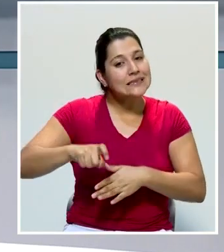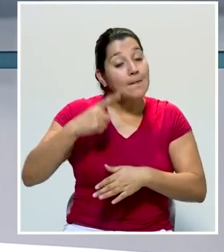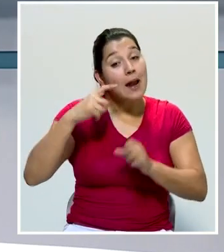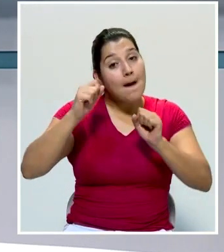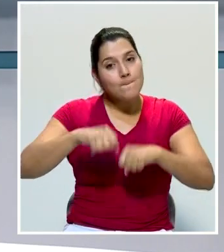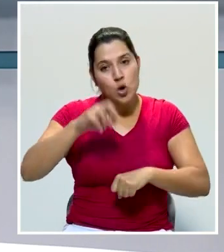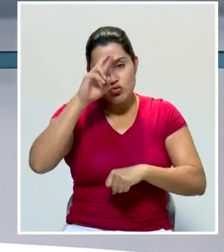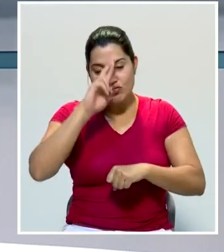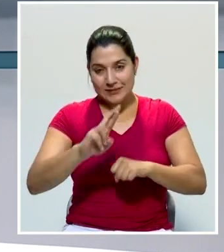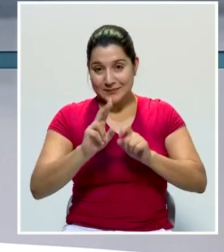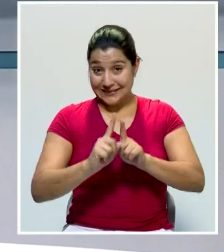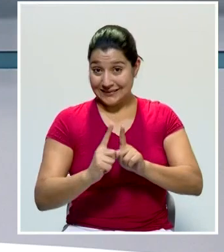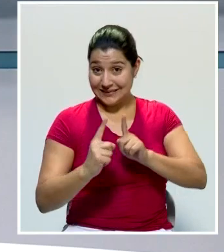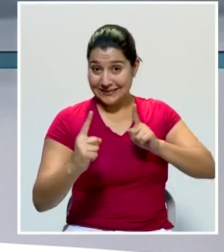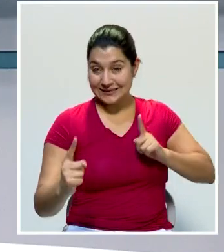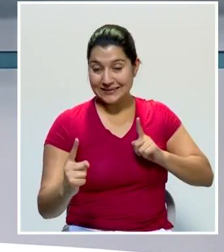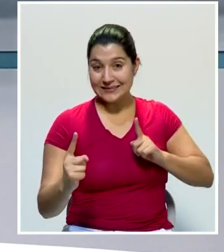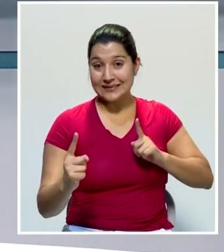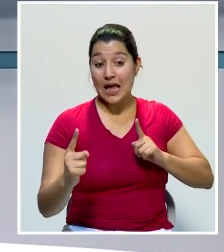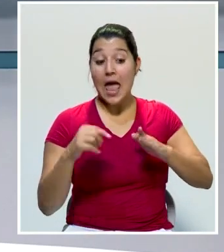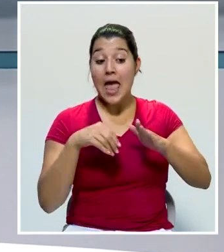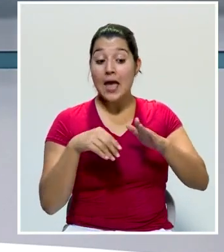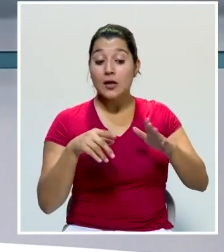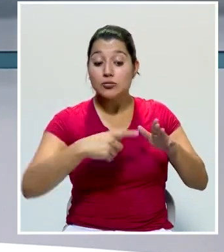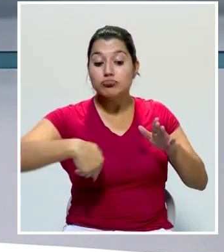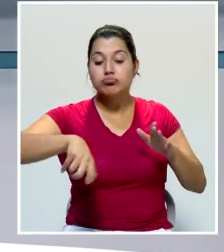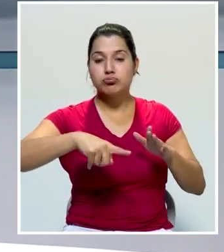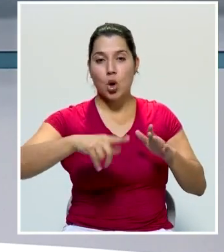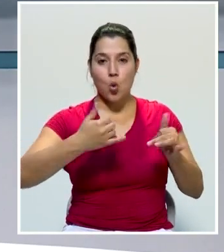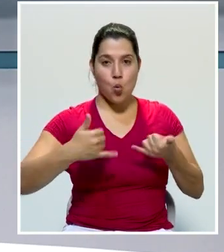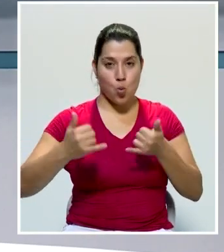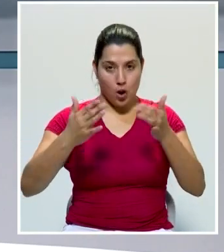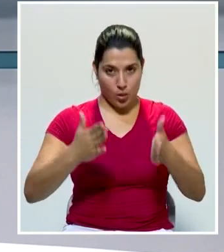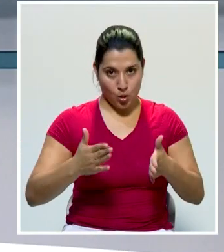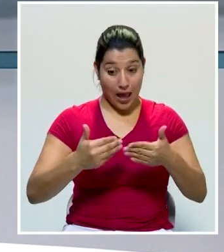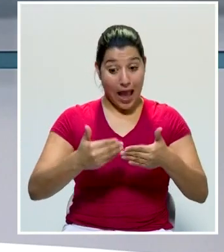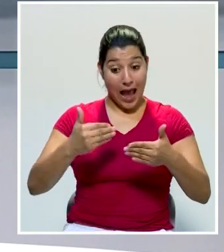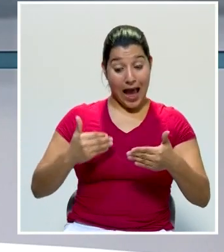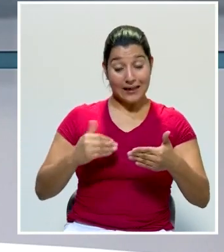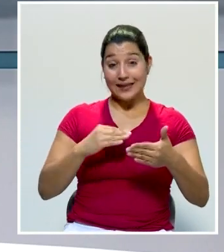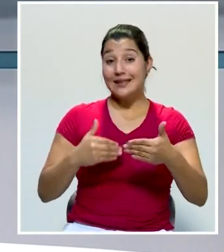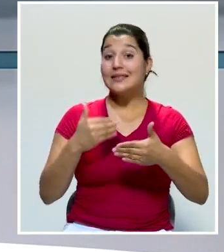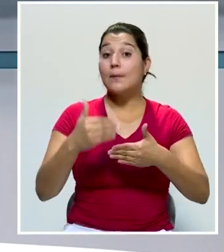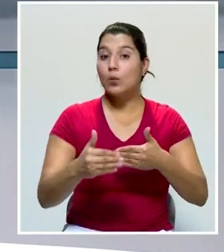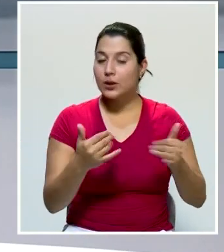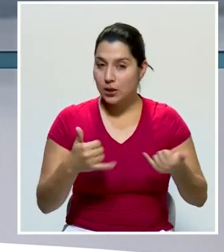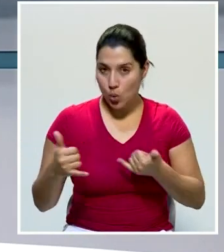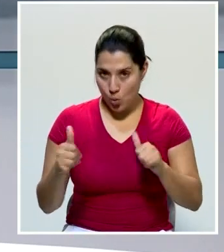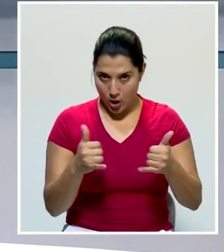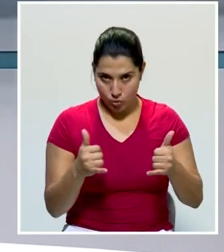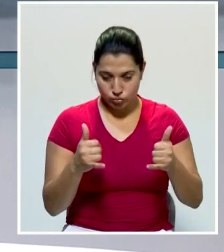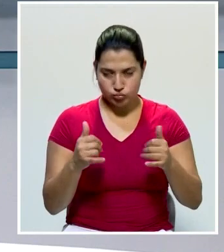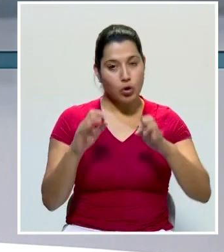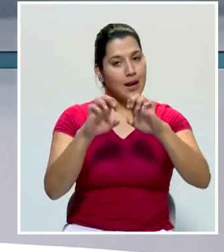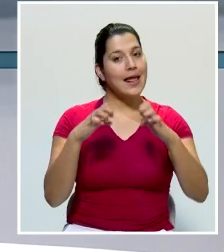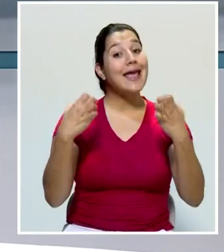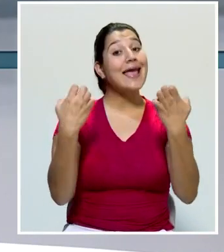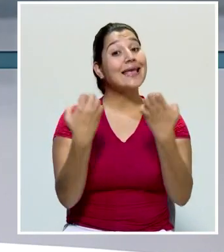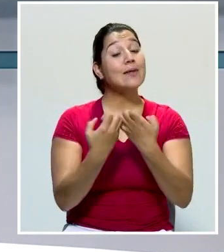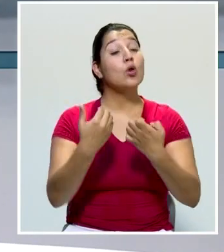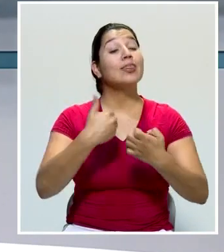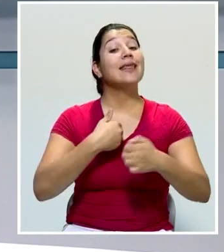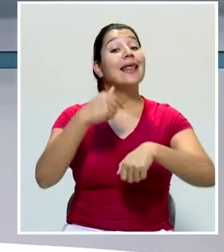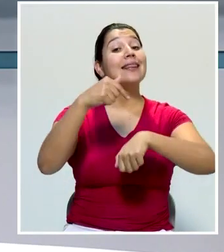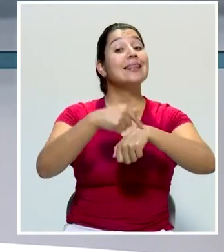el distanciamiento social entre jugadores, antes y después de los partidos. Los clubes tienen hasta este